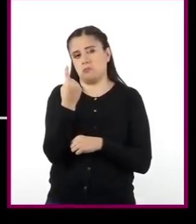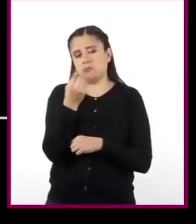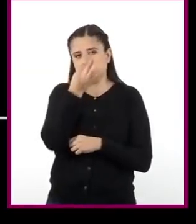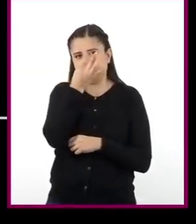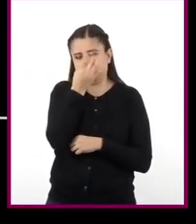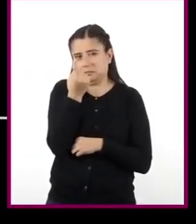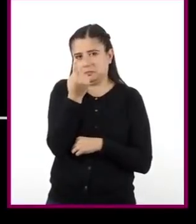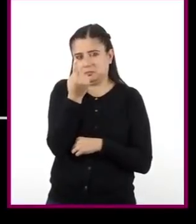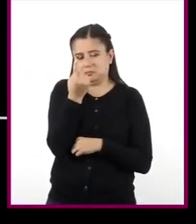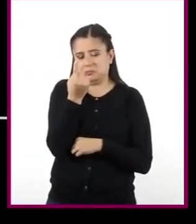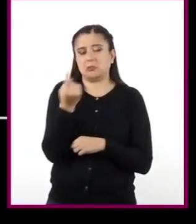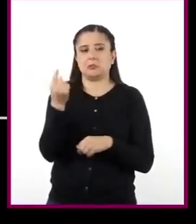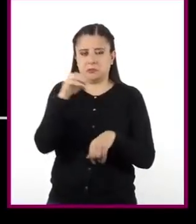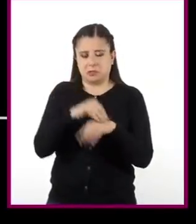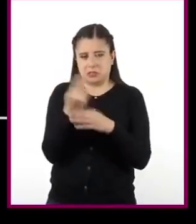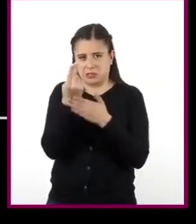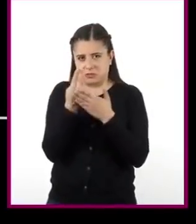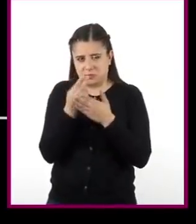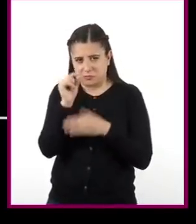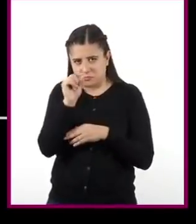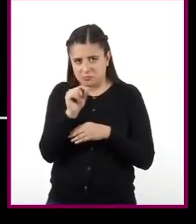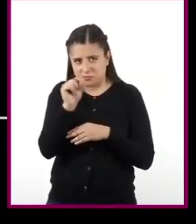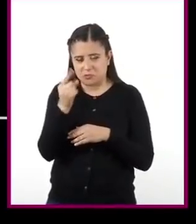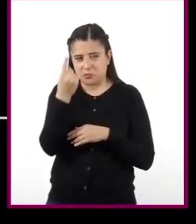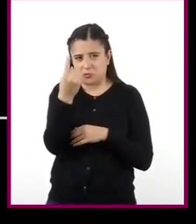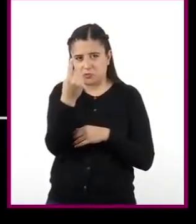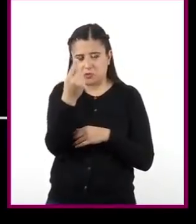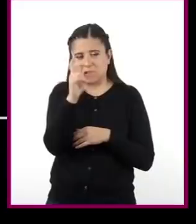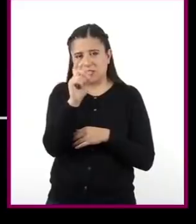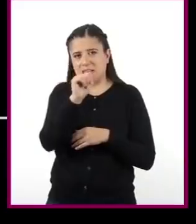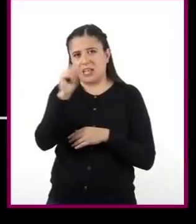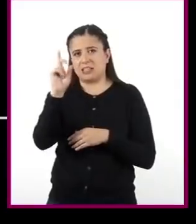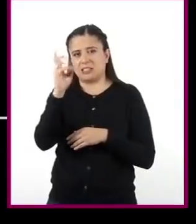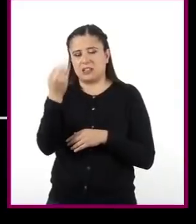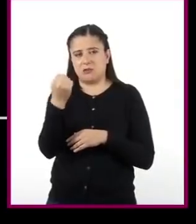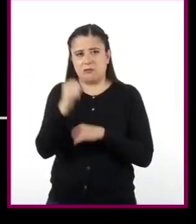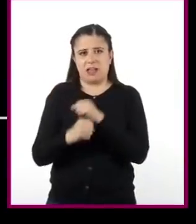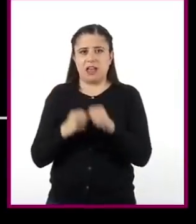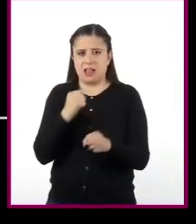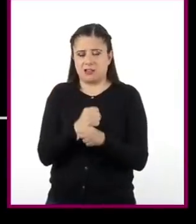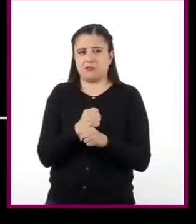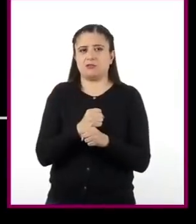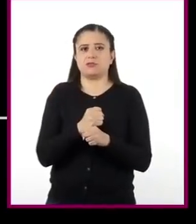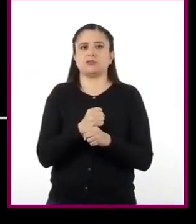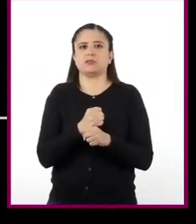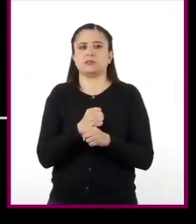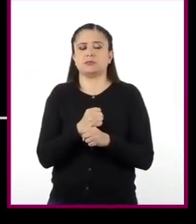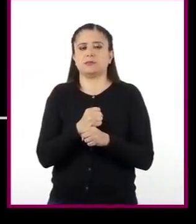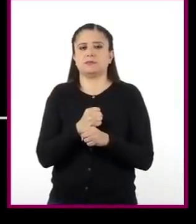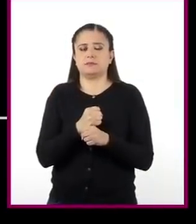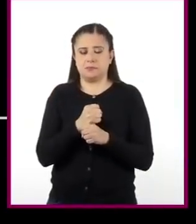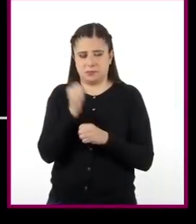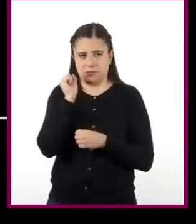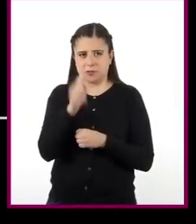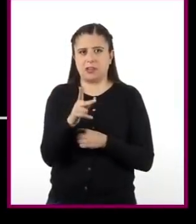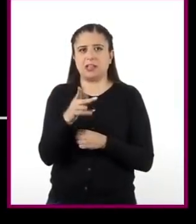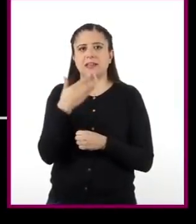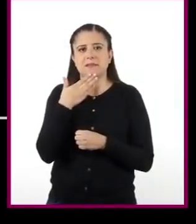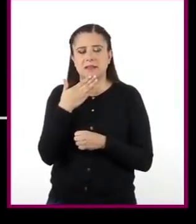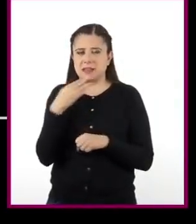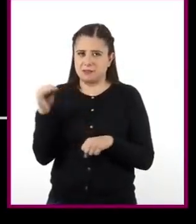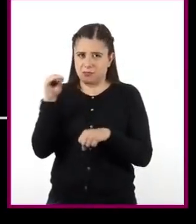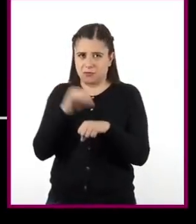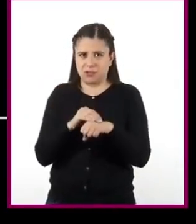¿verdad? Entonces, digamos, por aquí tenemos 30 a 39 años. Ok, entonces aquí